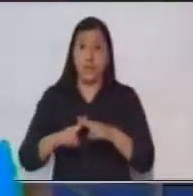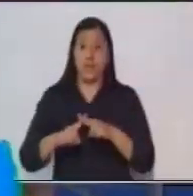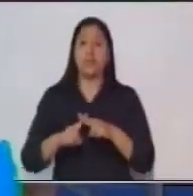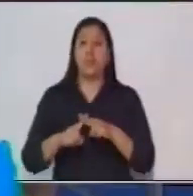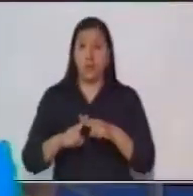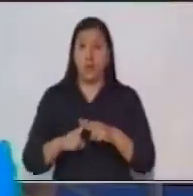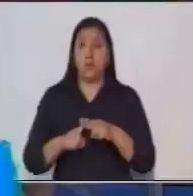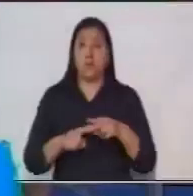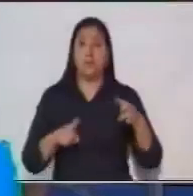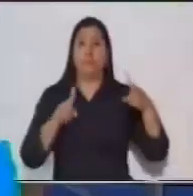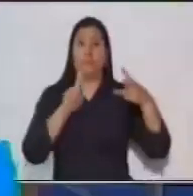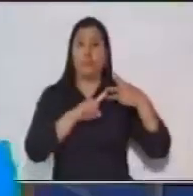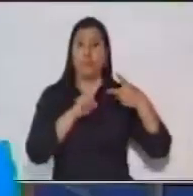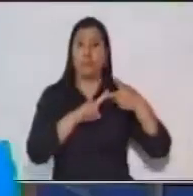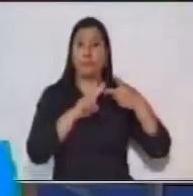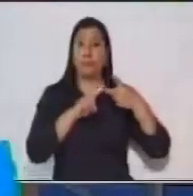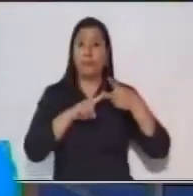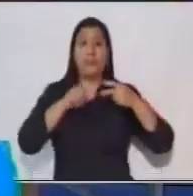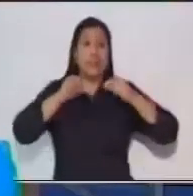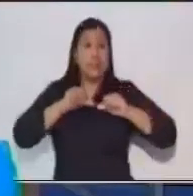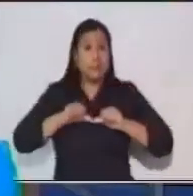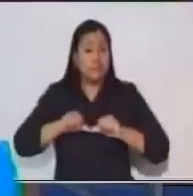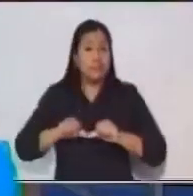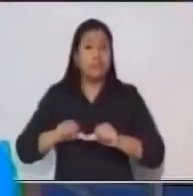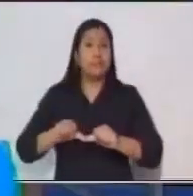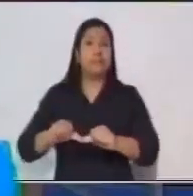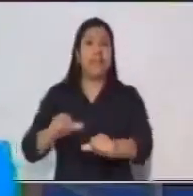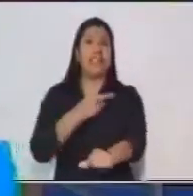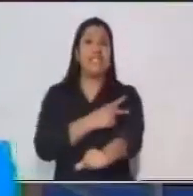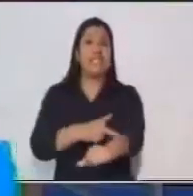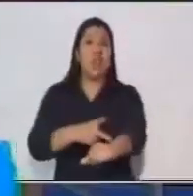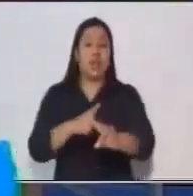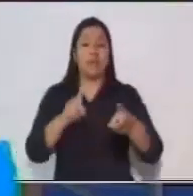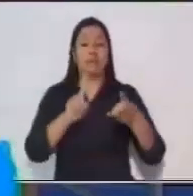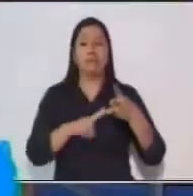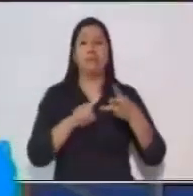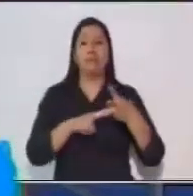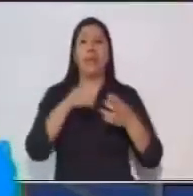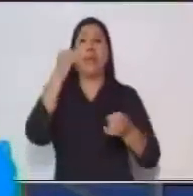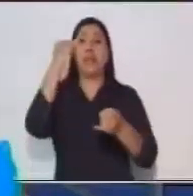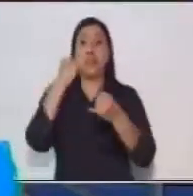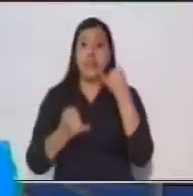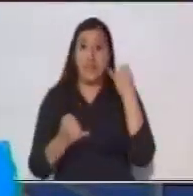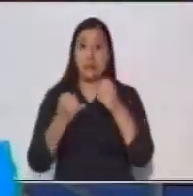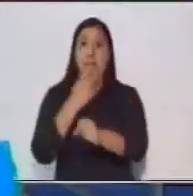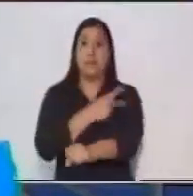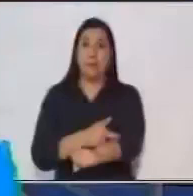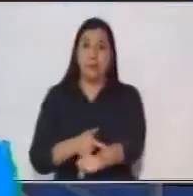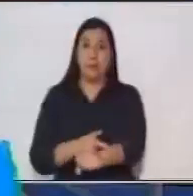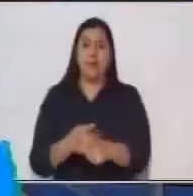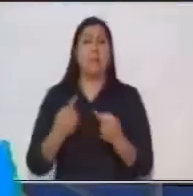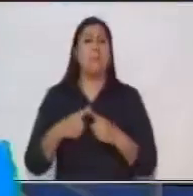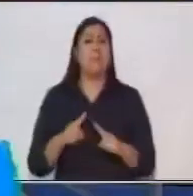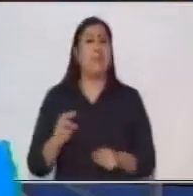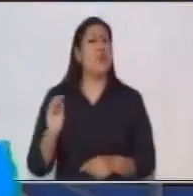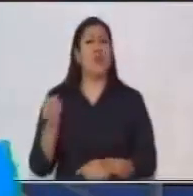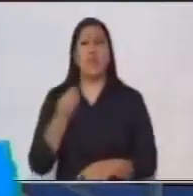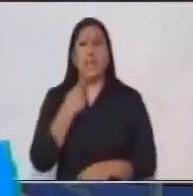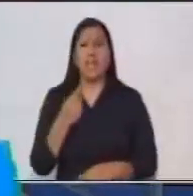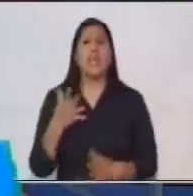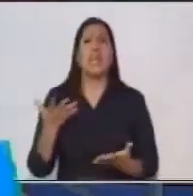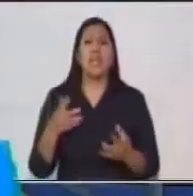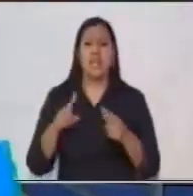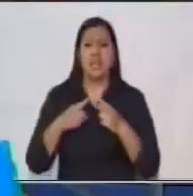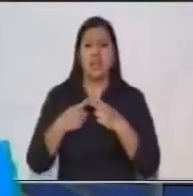tenemos, el desarrollo y desenlace. Pero ¿qué nos dice del inicio? El inicio es donde